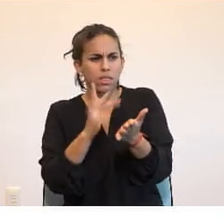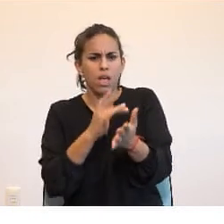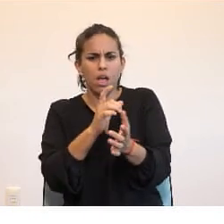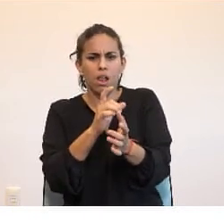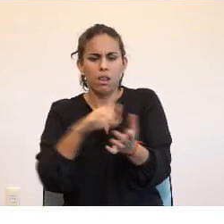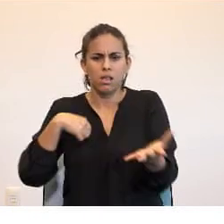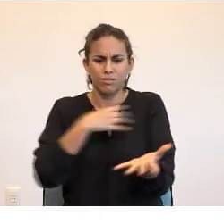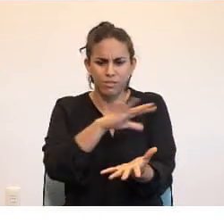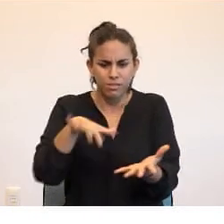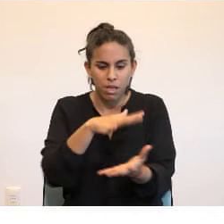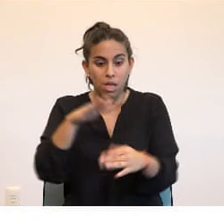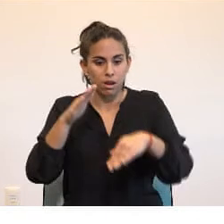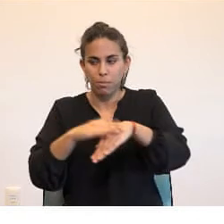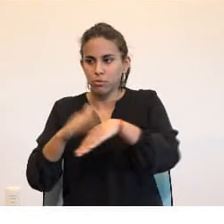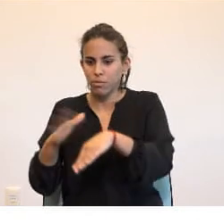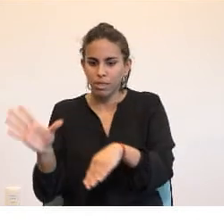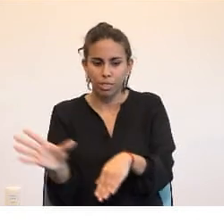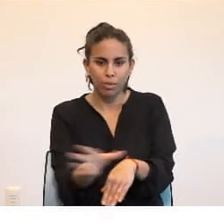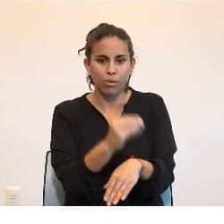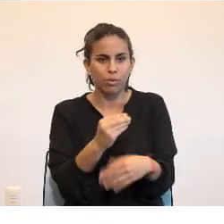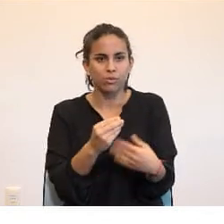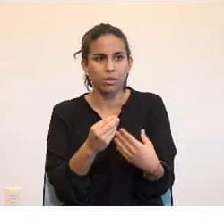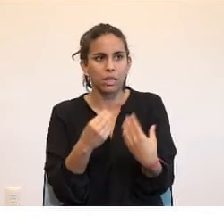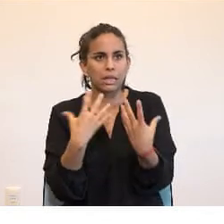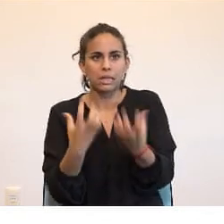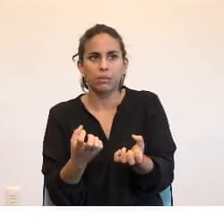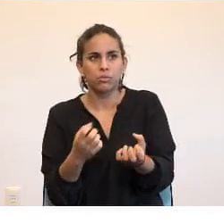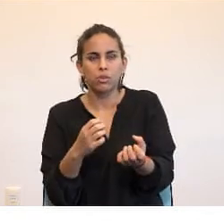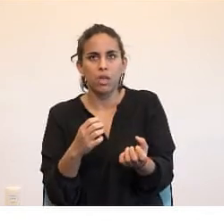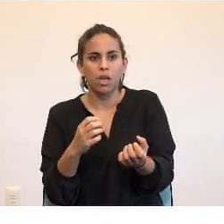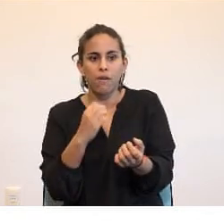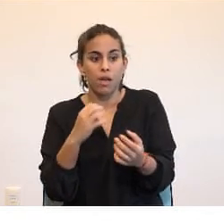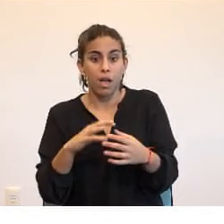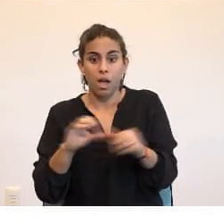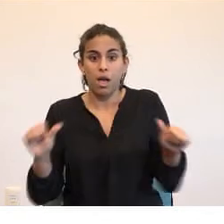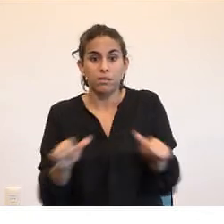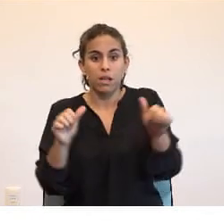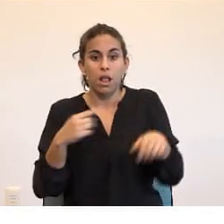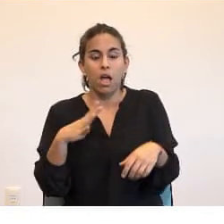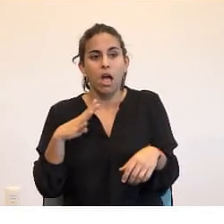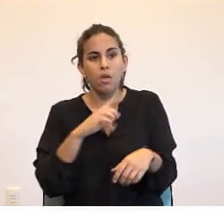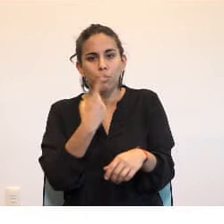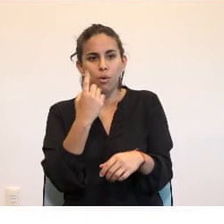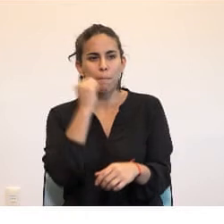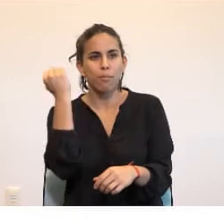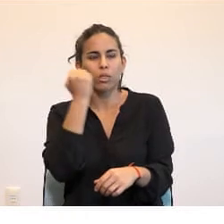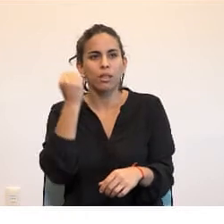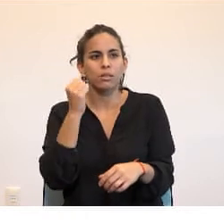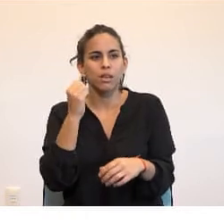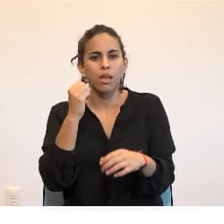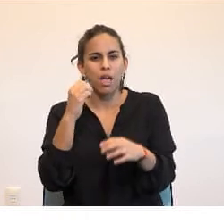colaborativa, ética, horizontal, responsable que queremos formar, hay un elemento decisivo y es que tenemos que recordar la importancia de la